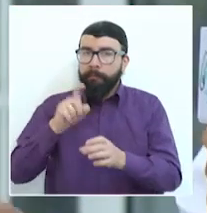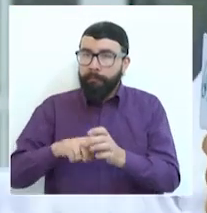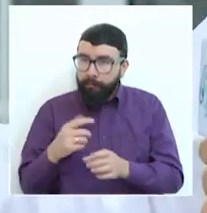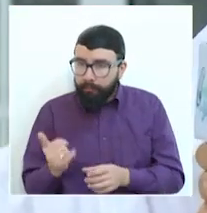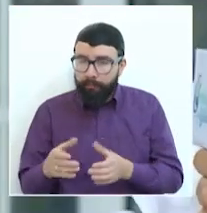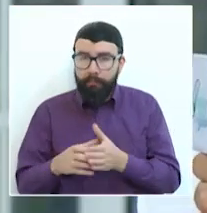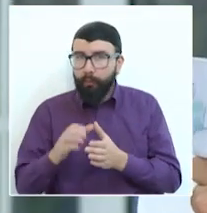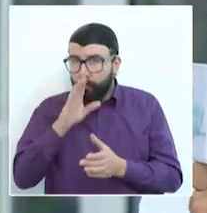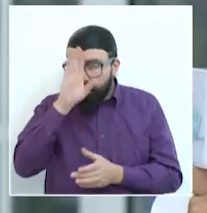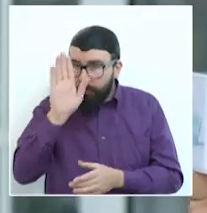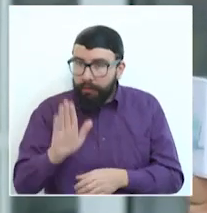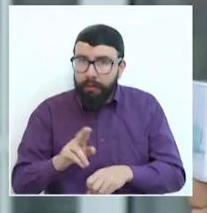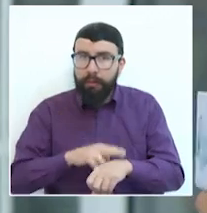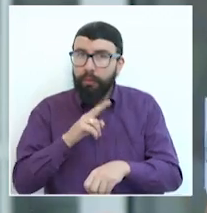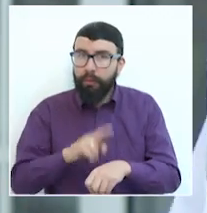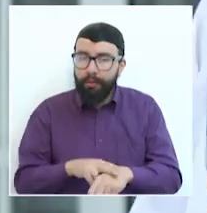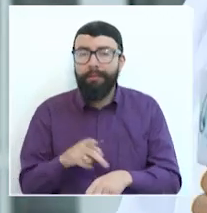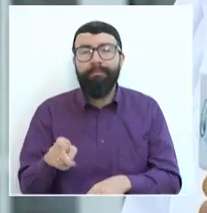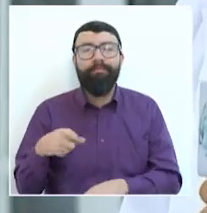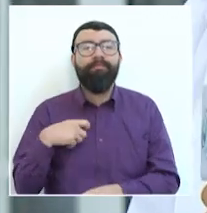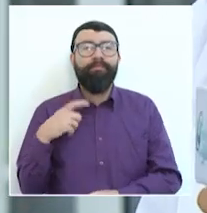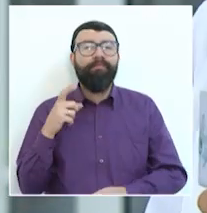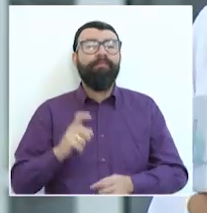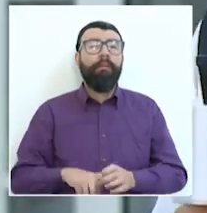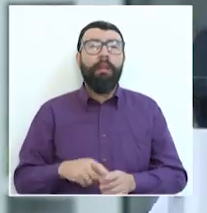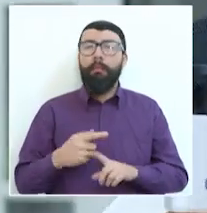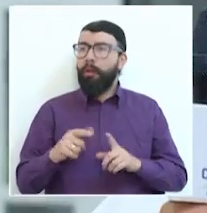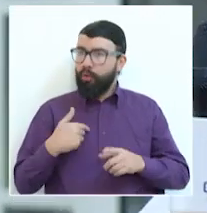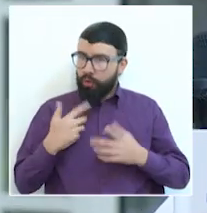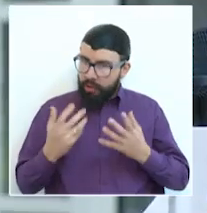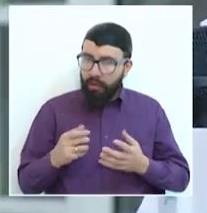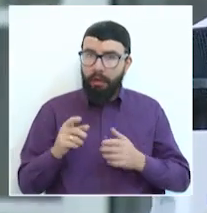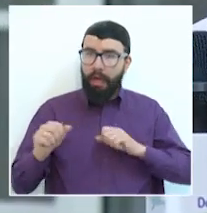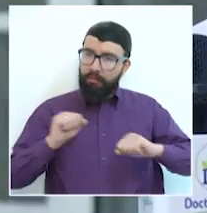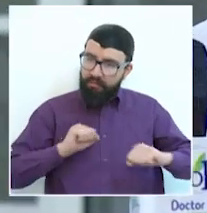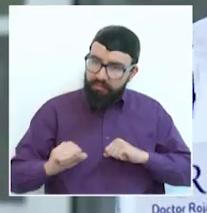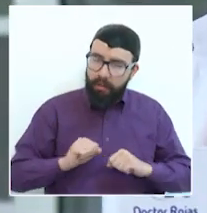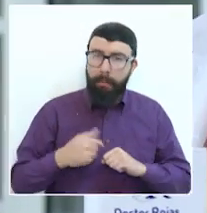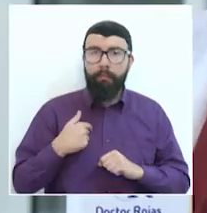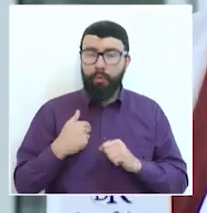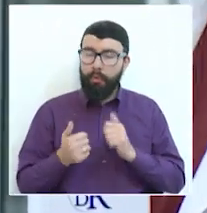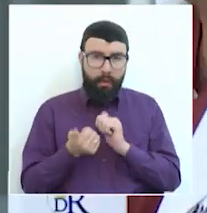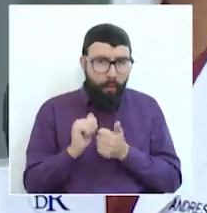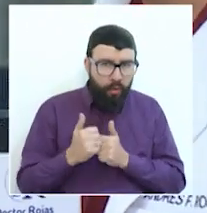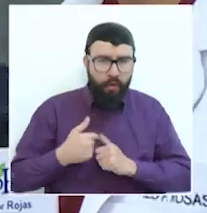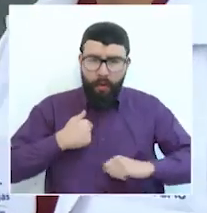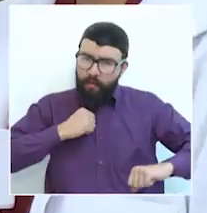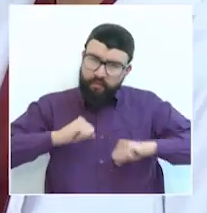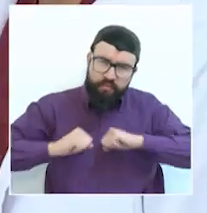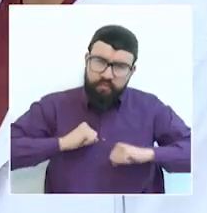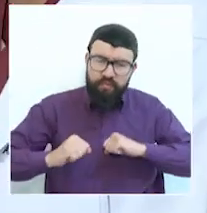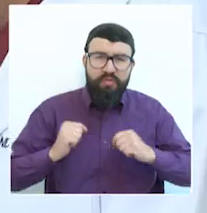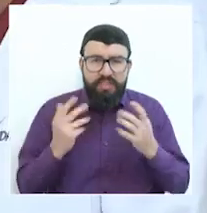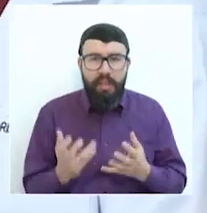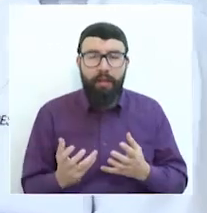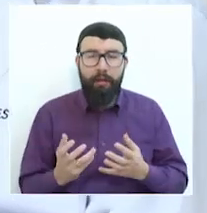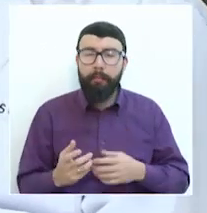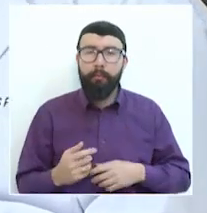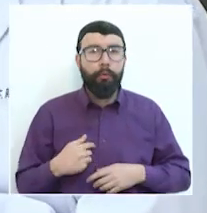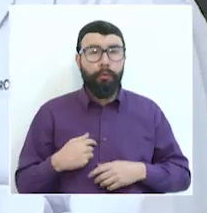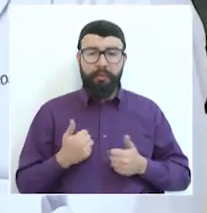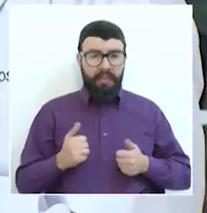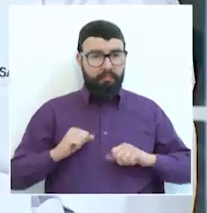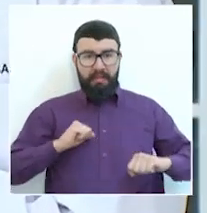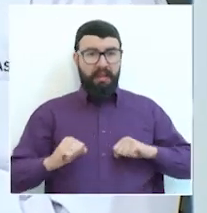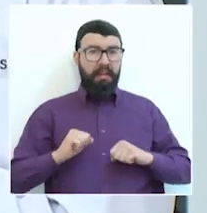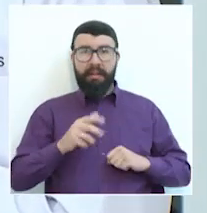común, vienen desde estas disfunciones. Pero cuando yo quiero hacer ejercicio, cuando soy un deportista de alto rendimiento, si no tengo una buena mecánica, es